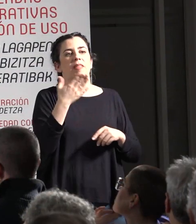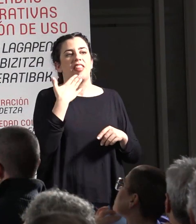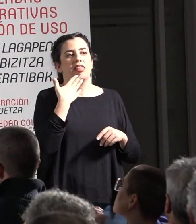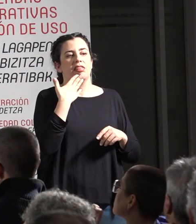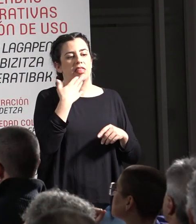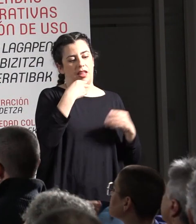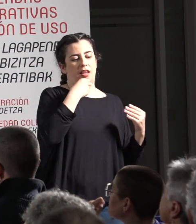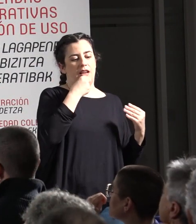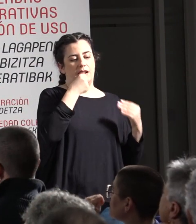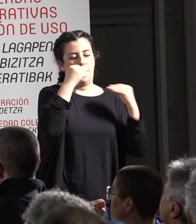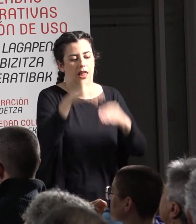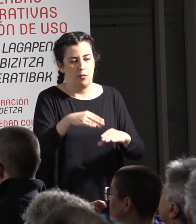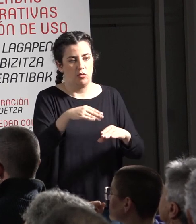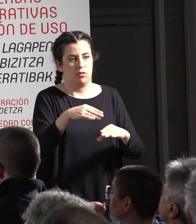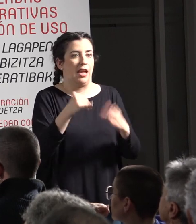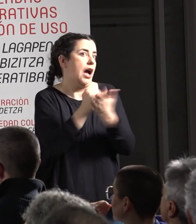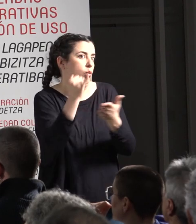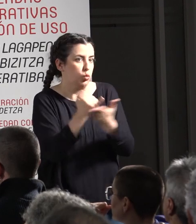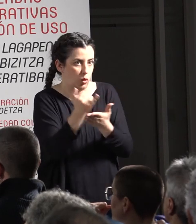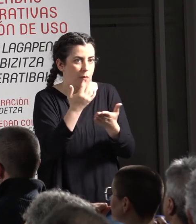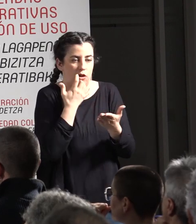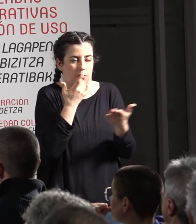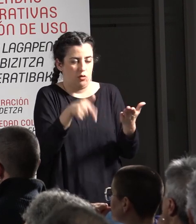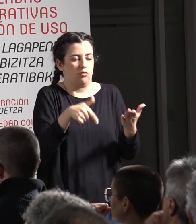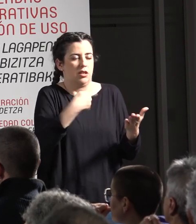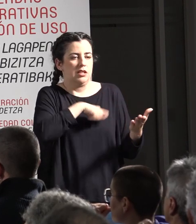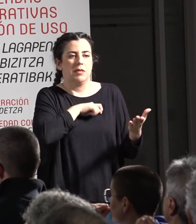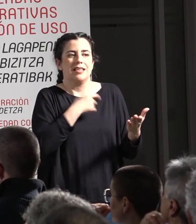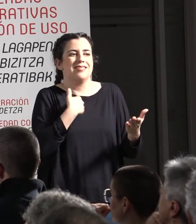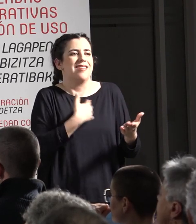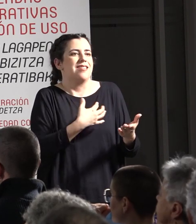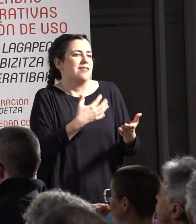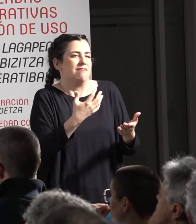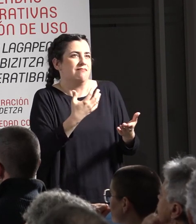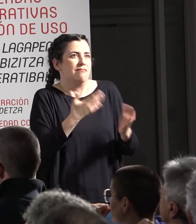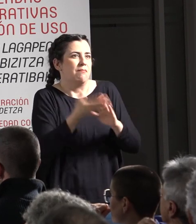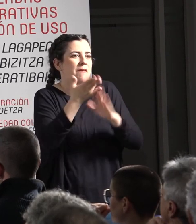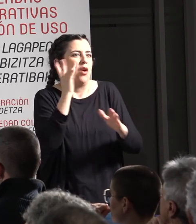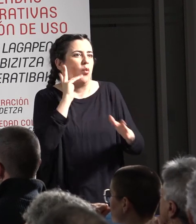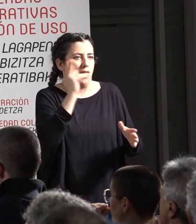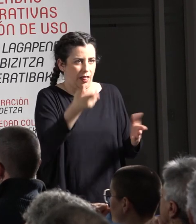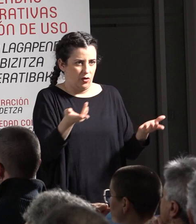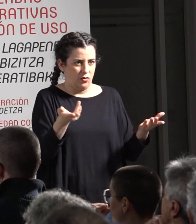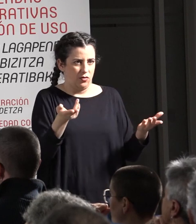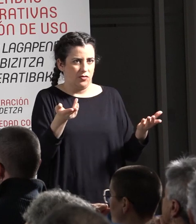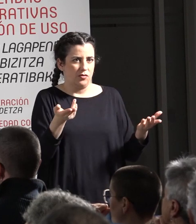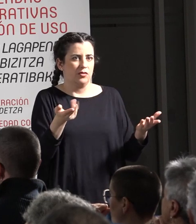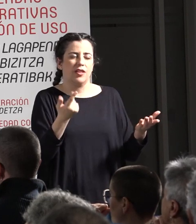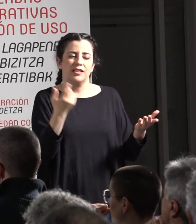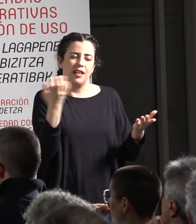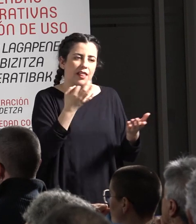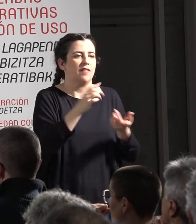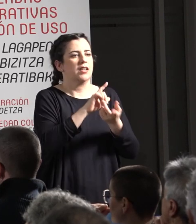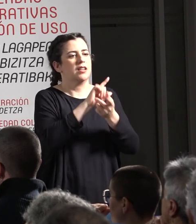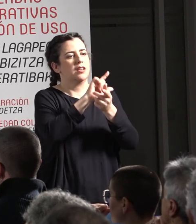de relevo de la agricultura en este país está al borde de la jubilación. Entonces, hay que cambiar el paradigma